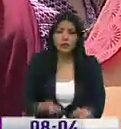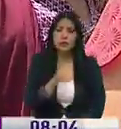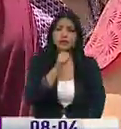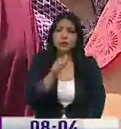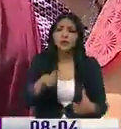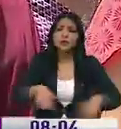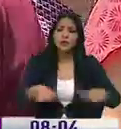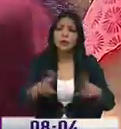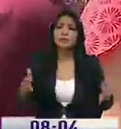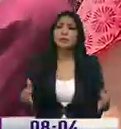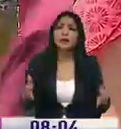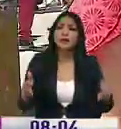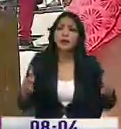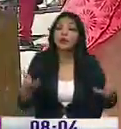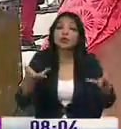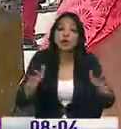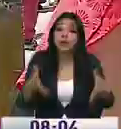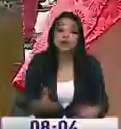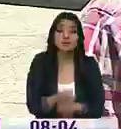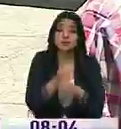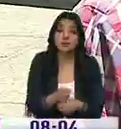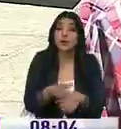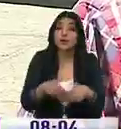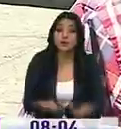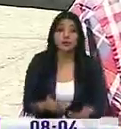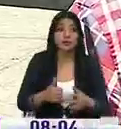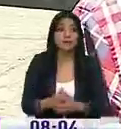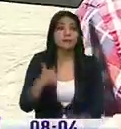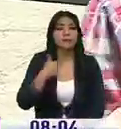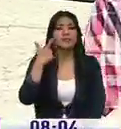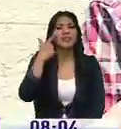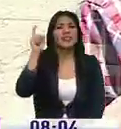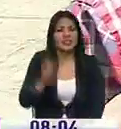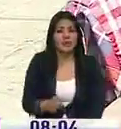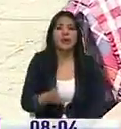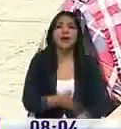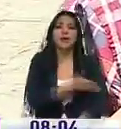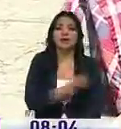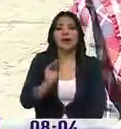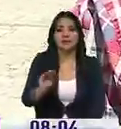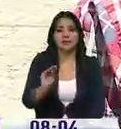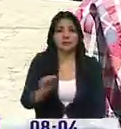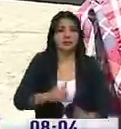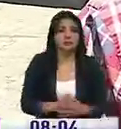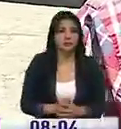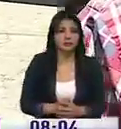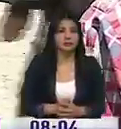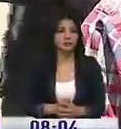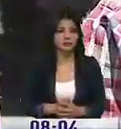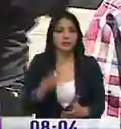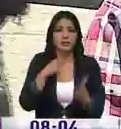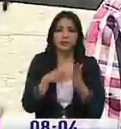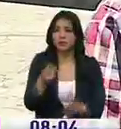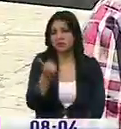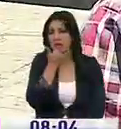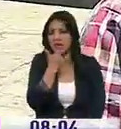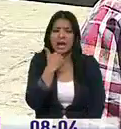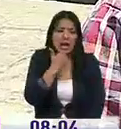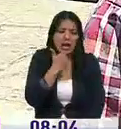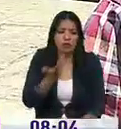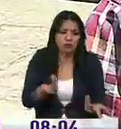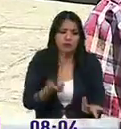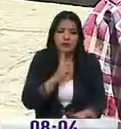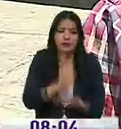donde parquear, no hay temas de seguridad. Sino pienso yo que deberían hacer un previo aviso y si tú te portas mal o en el sentido de